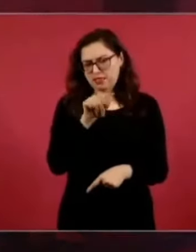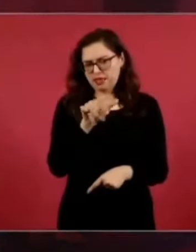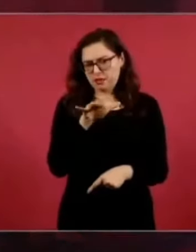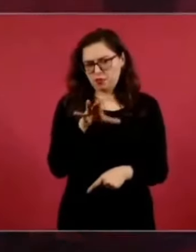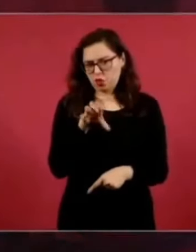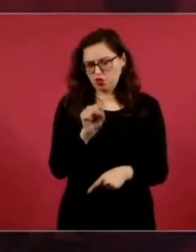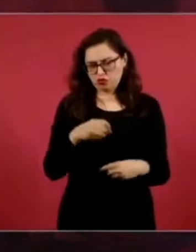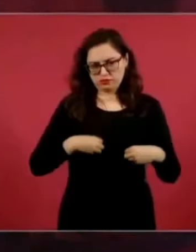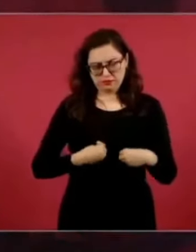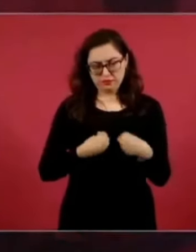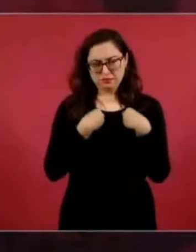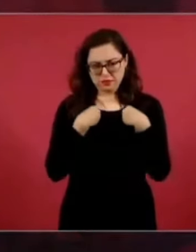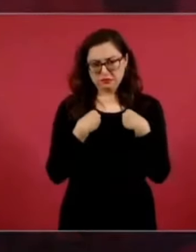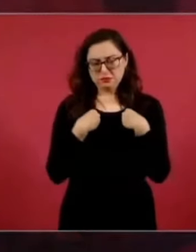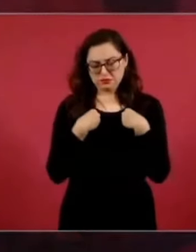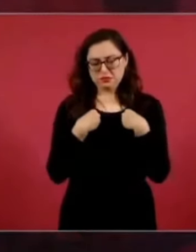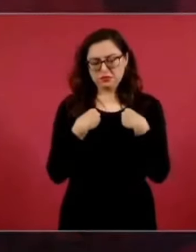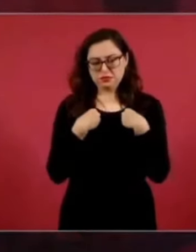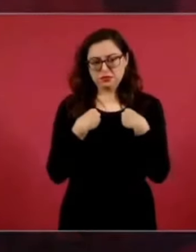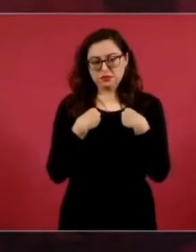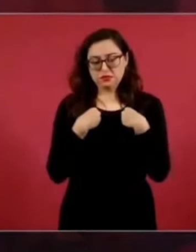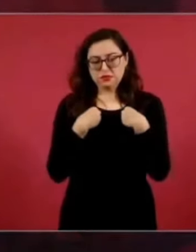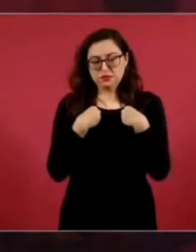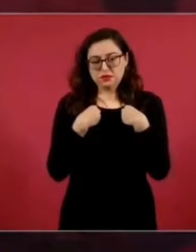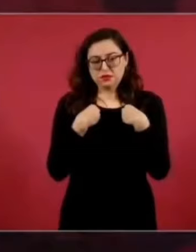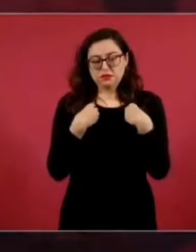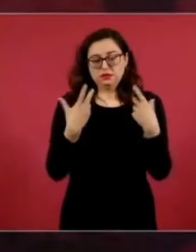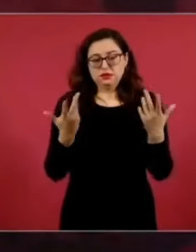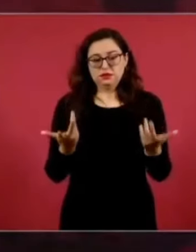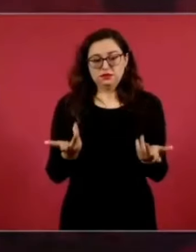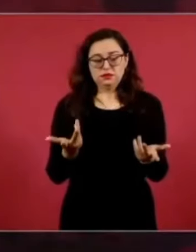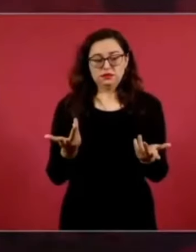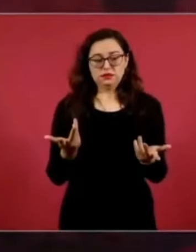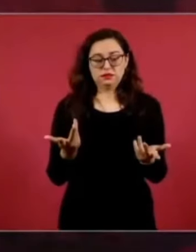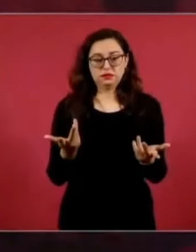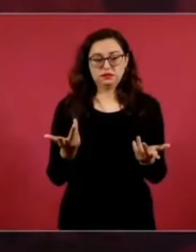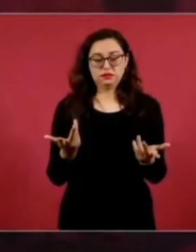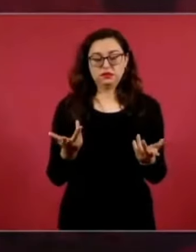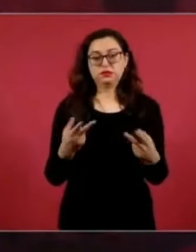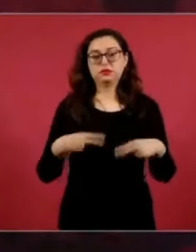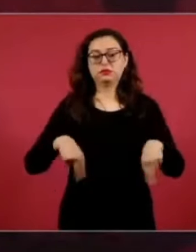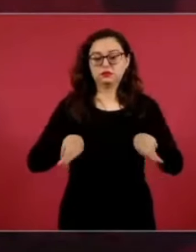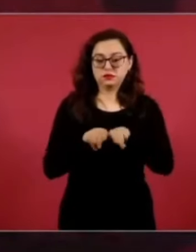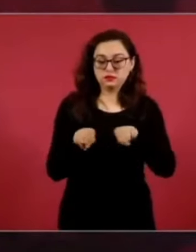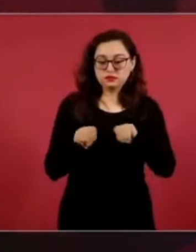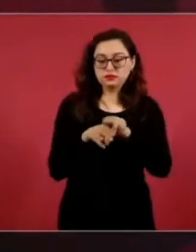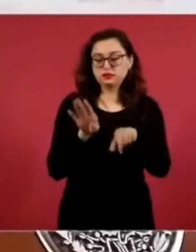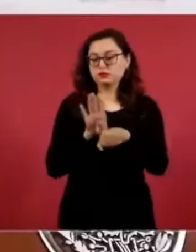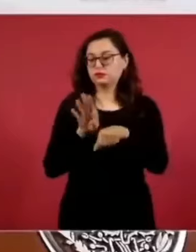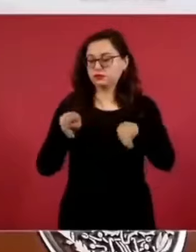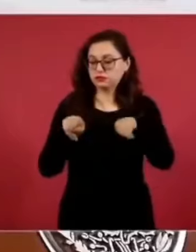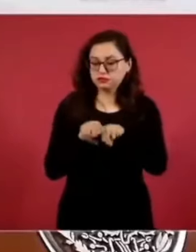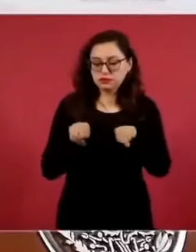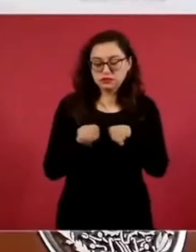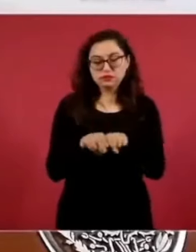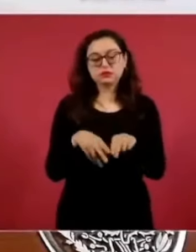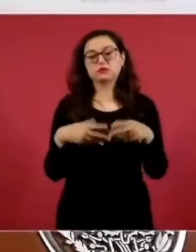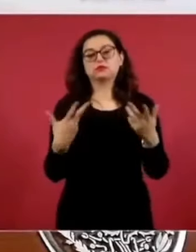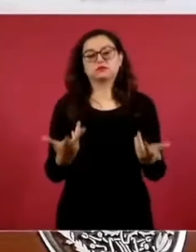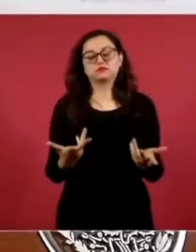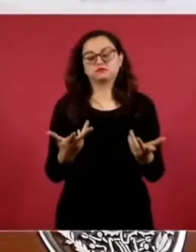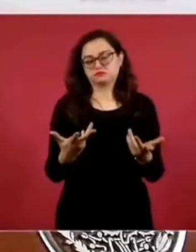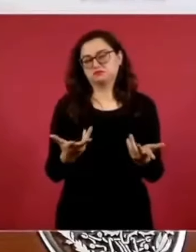son ya creo que nietos, bisnietos, ¿no? Estamos hablando de la